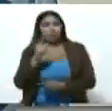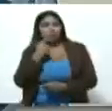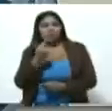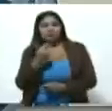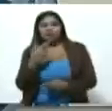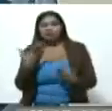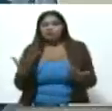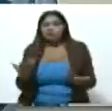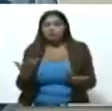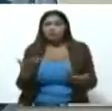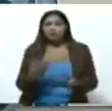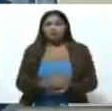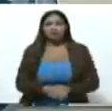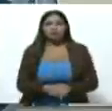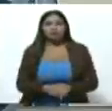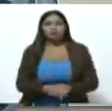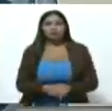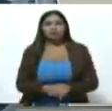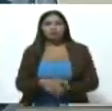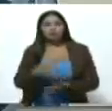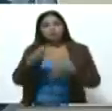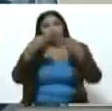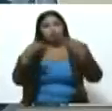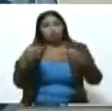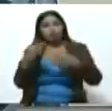es una simple